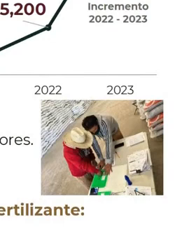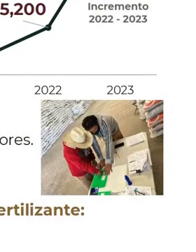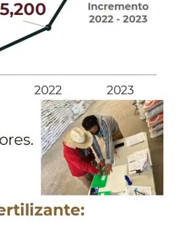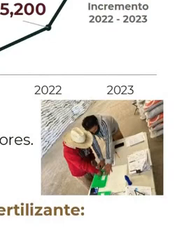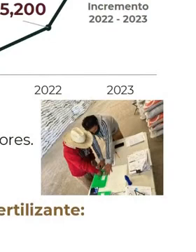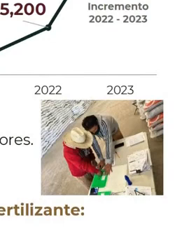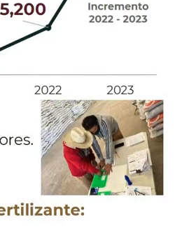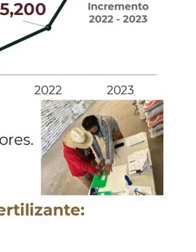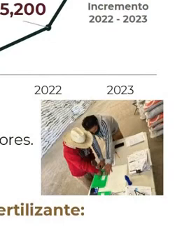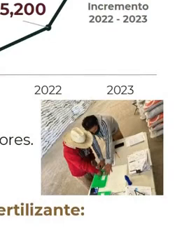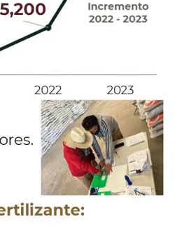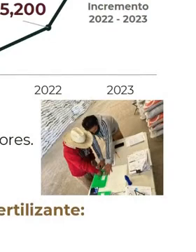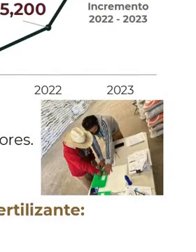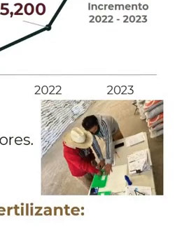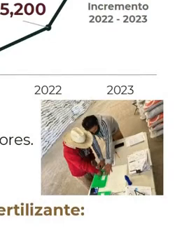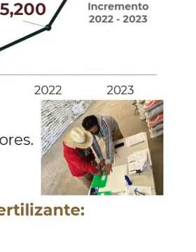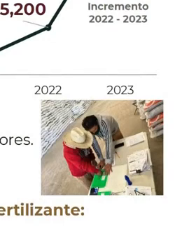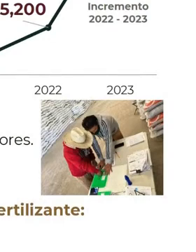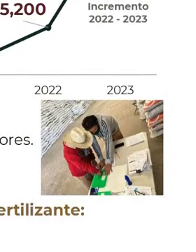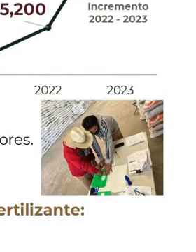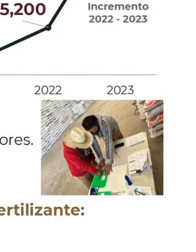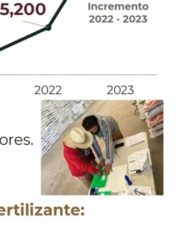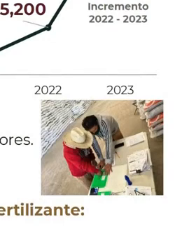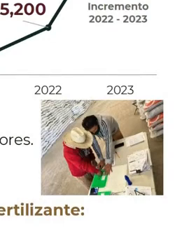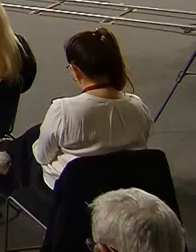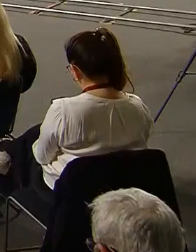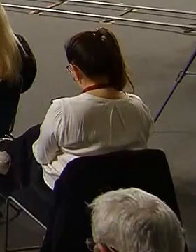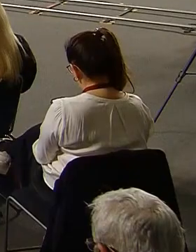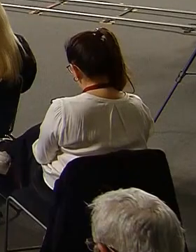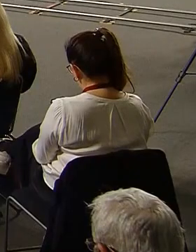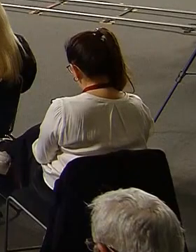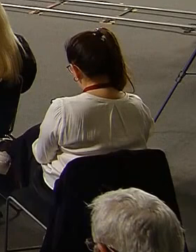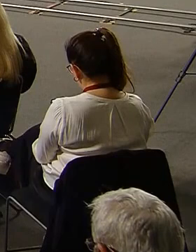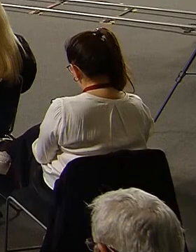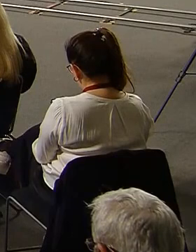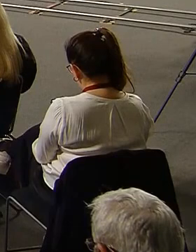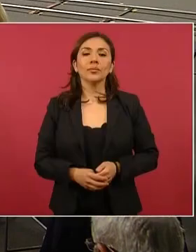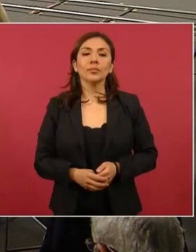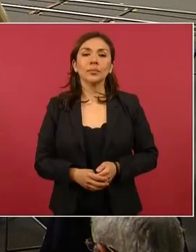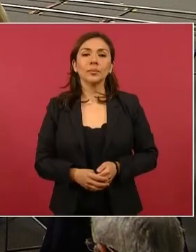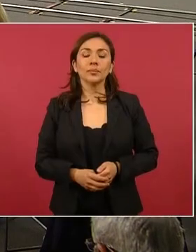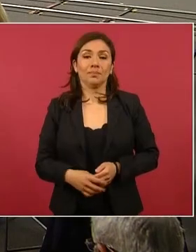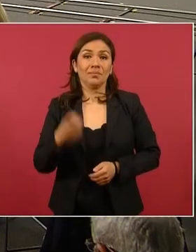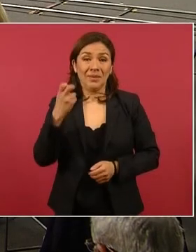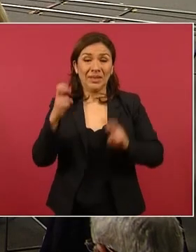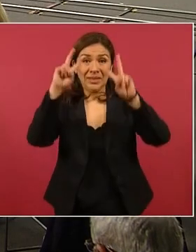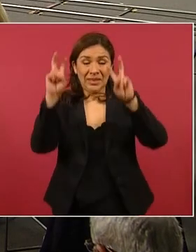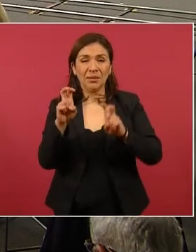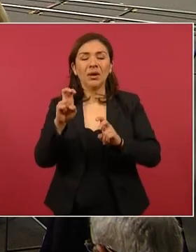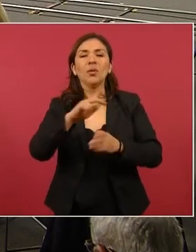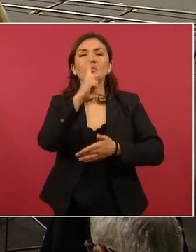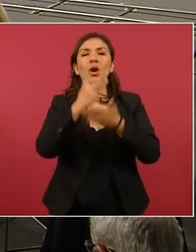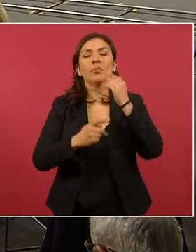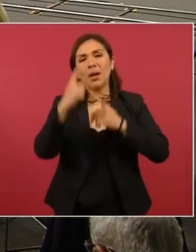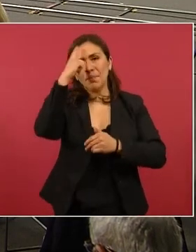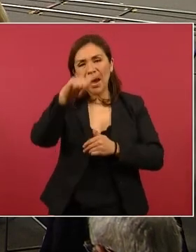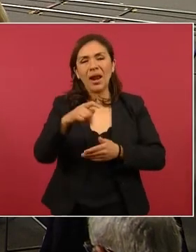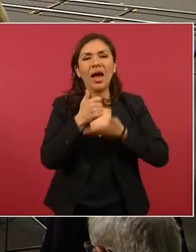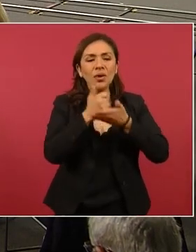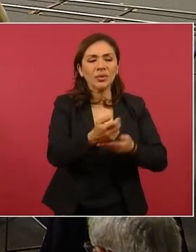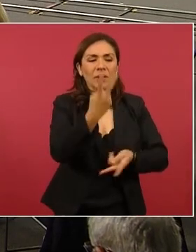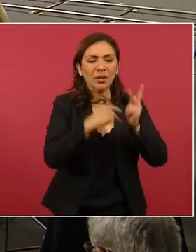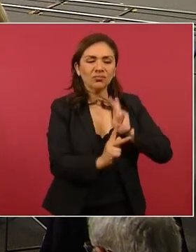para impulsar sus actividades productivas con toda oportunidad. Por lo que respecta al programa Fertilizantes para el